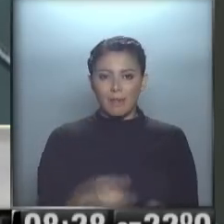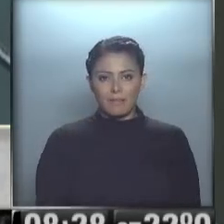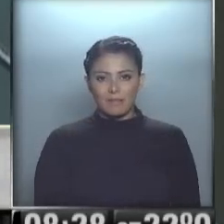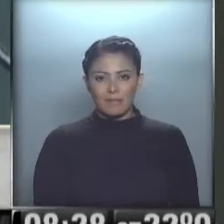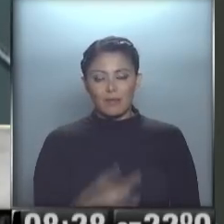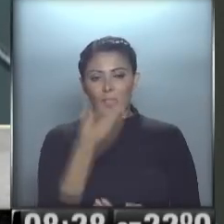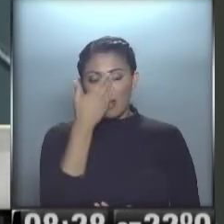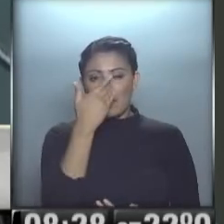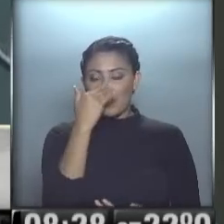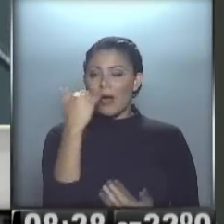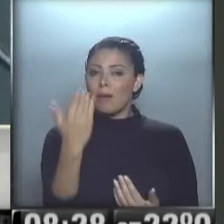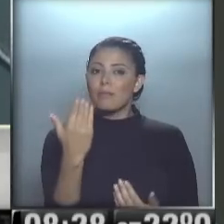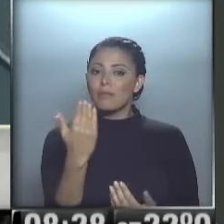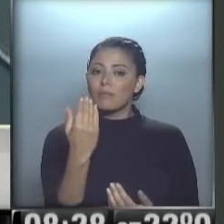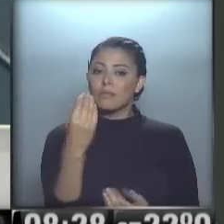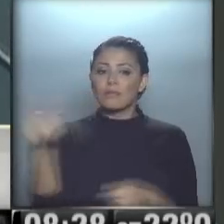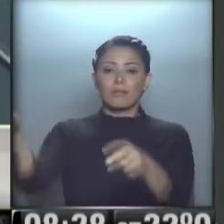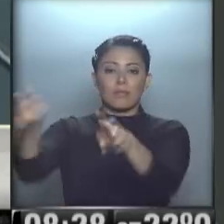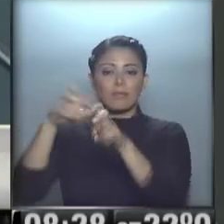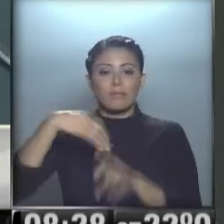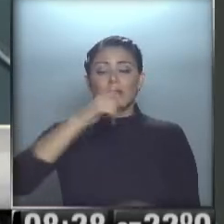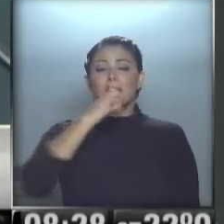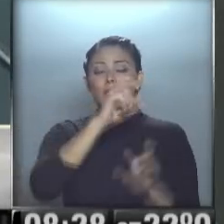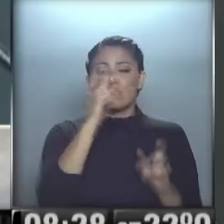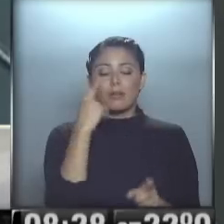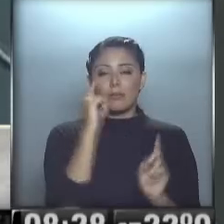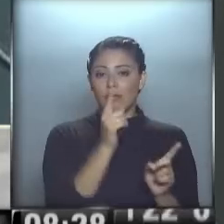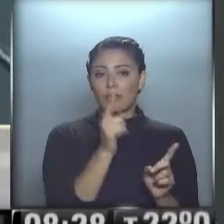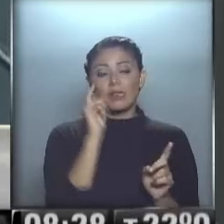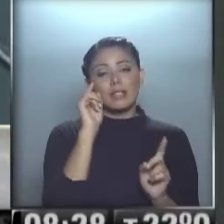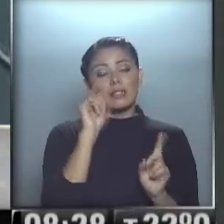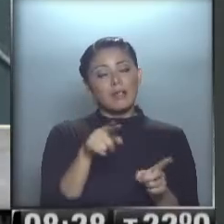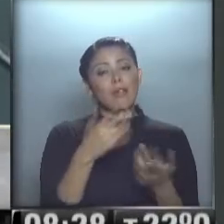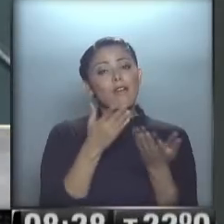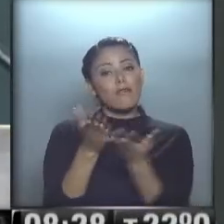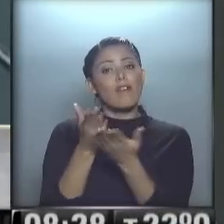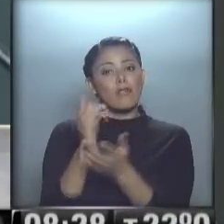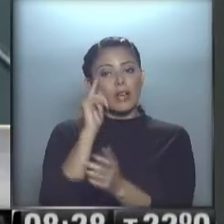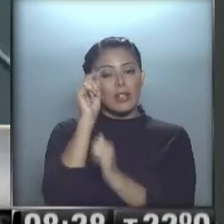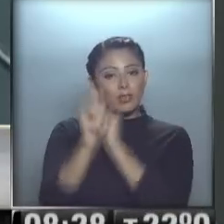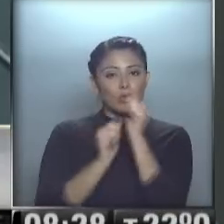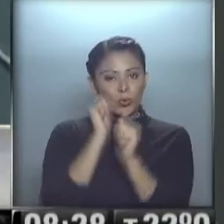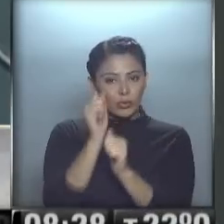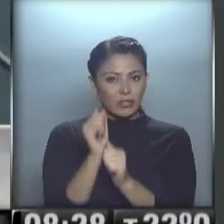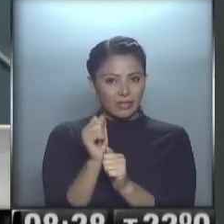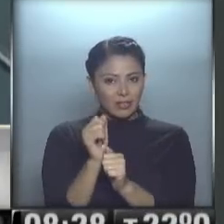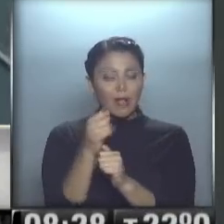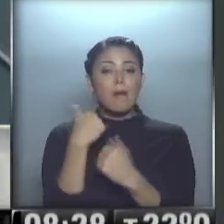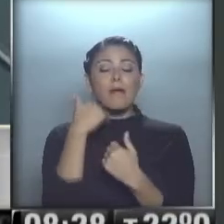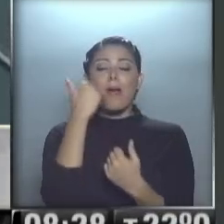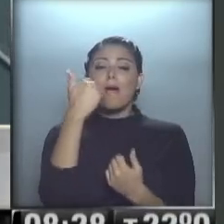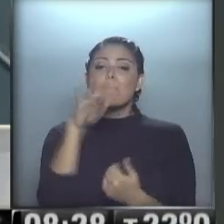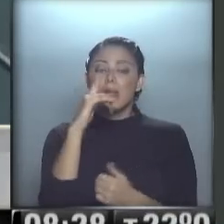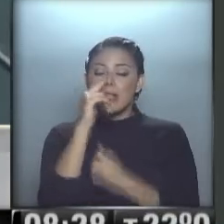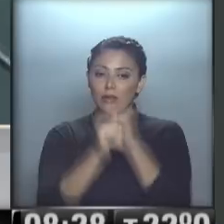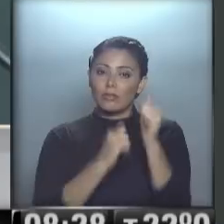Para tener un ingreso disponible mayor a los usuarios residenciales y para favorecer a la industria a los efectos de industrializar